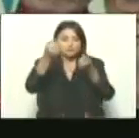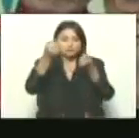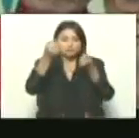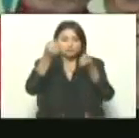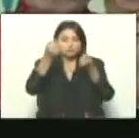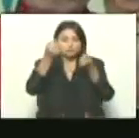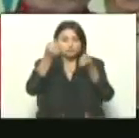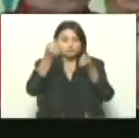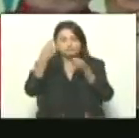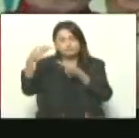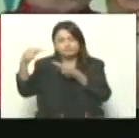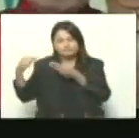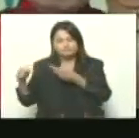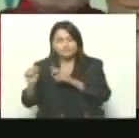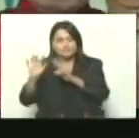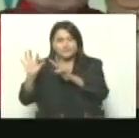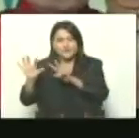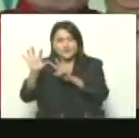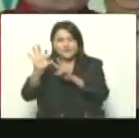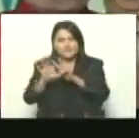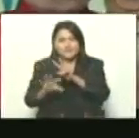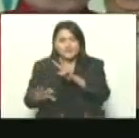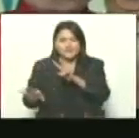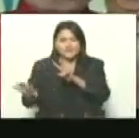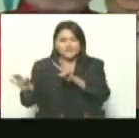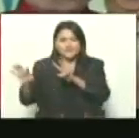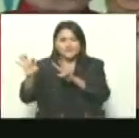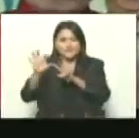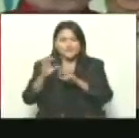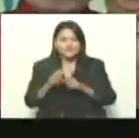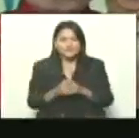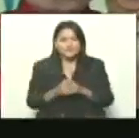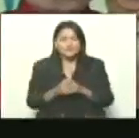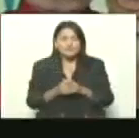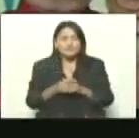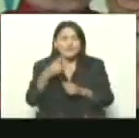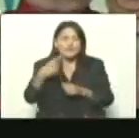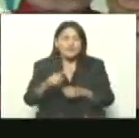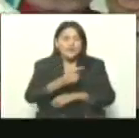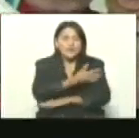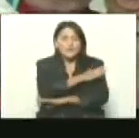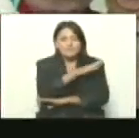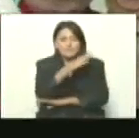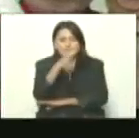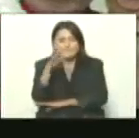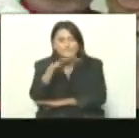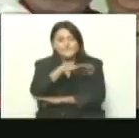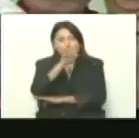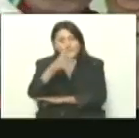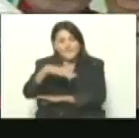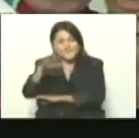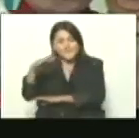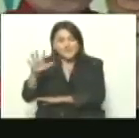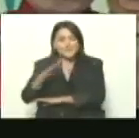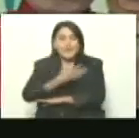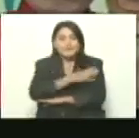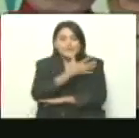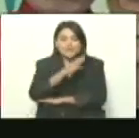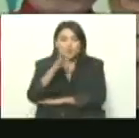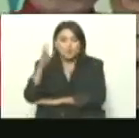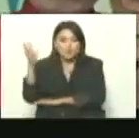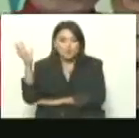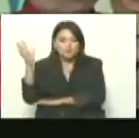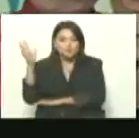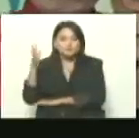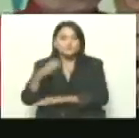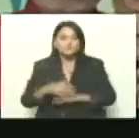siete países integrantes del bioma amazónico. Es importante destacar, presidente, que usted mencionaba al inicio del